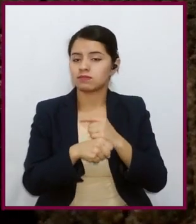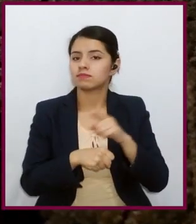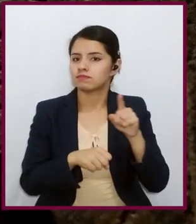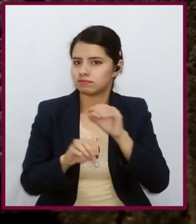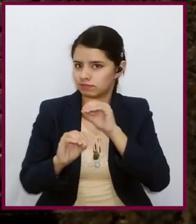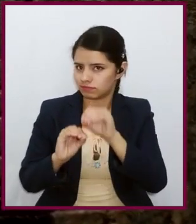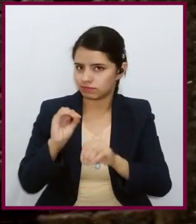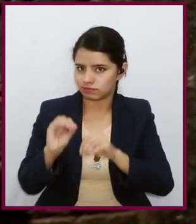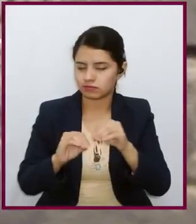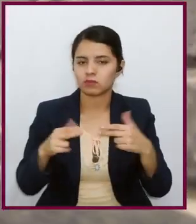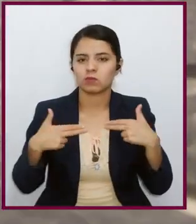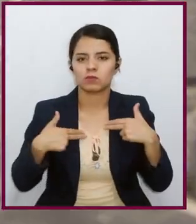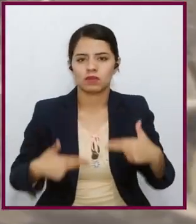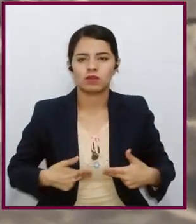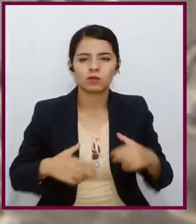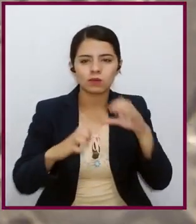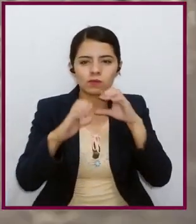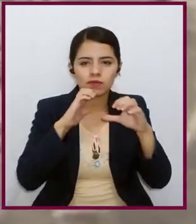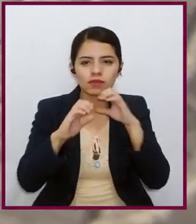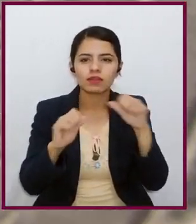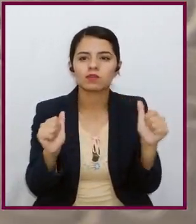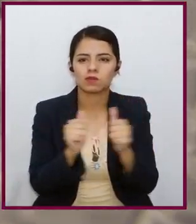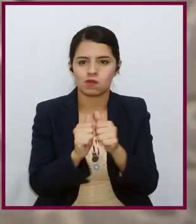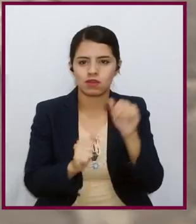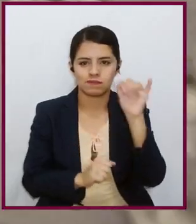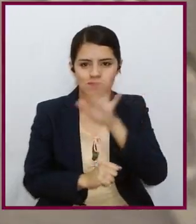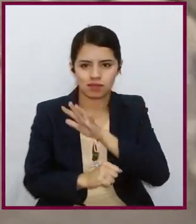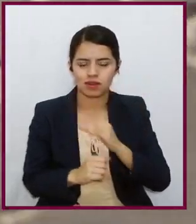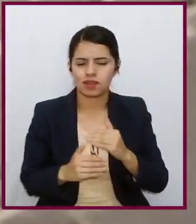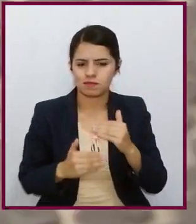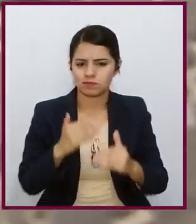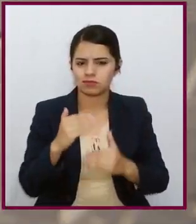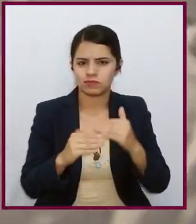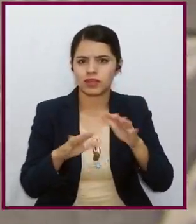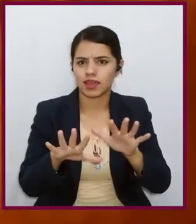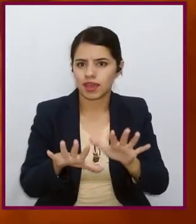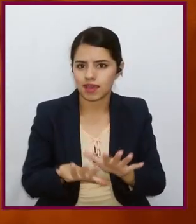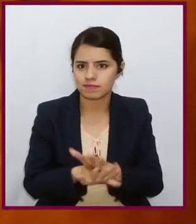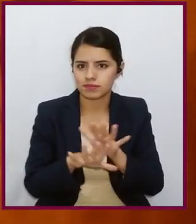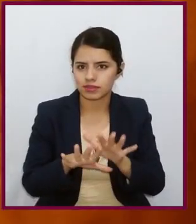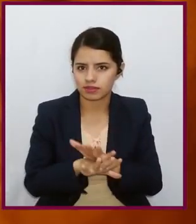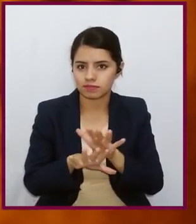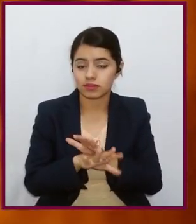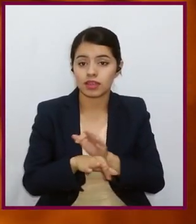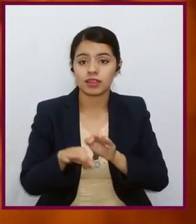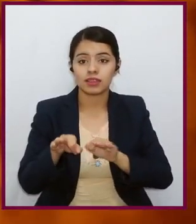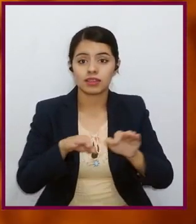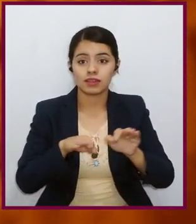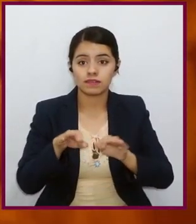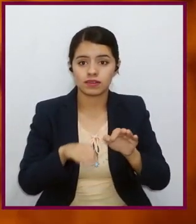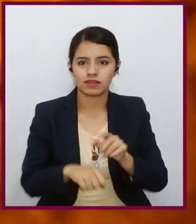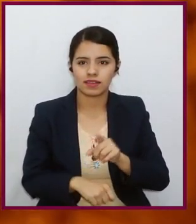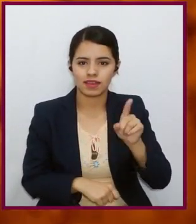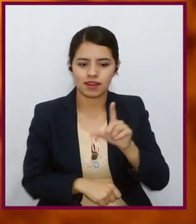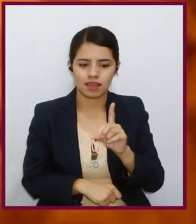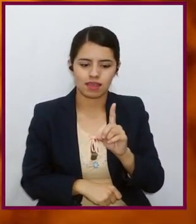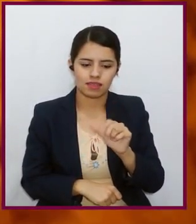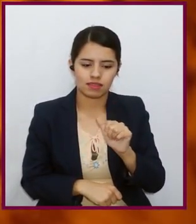se convierte cuando una persona está tan atento a su celular que ignora todo lo que está a su alrededor. Gaby y